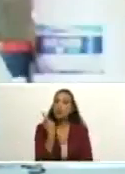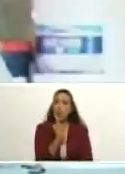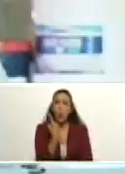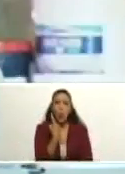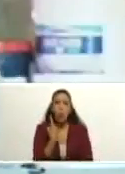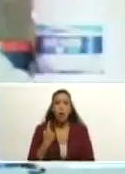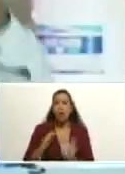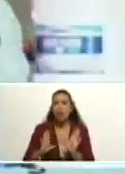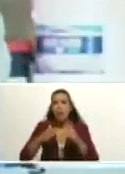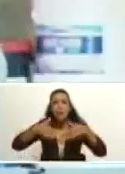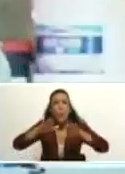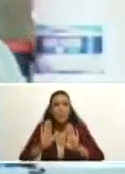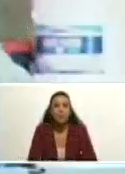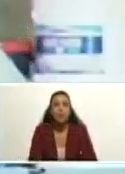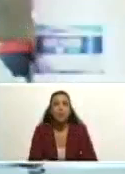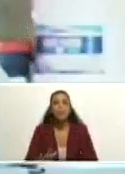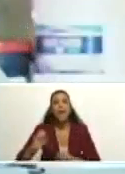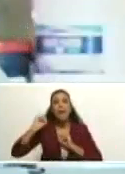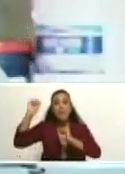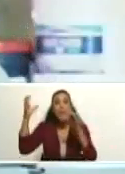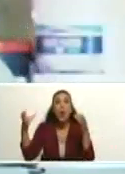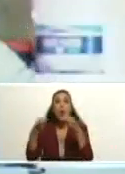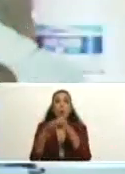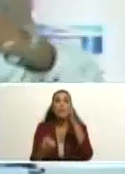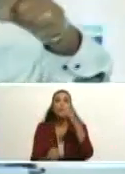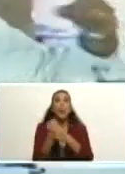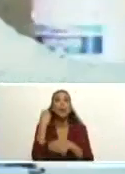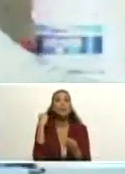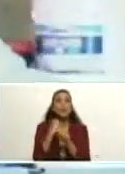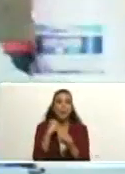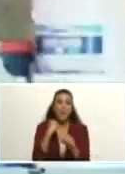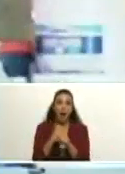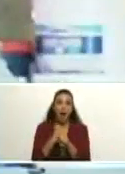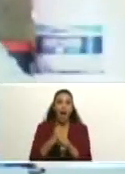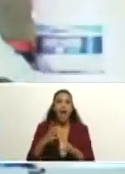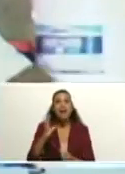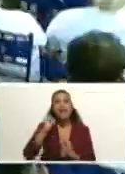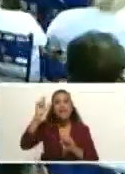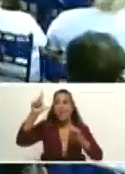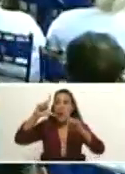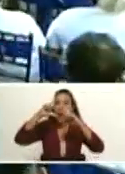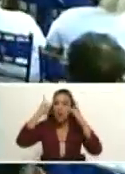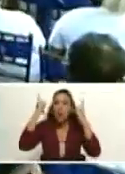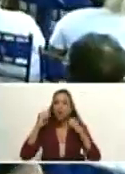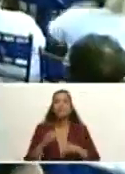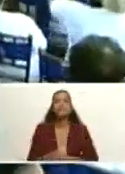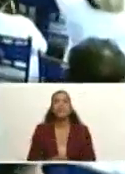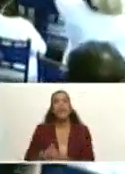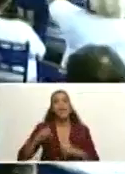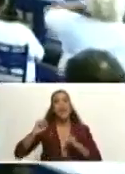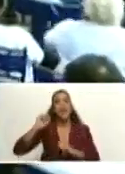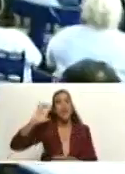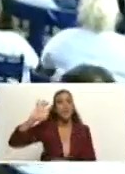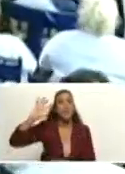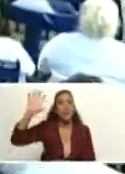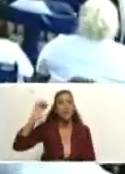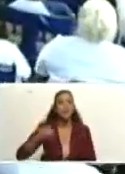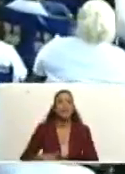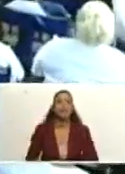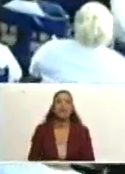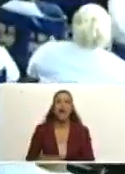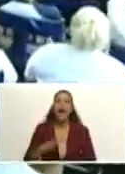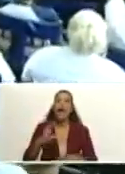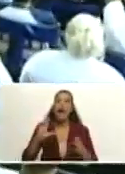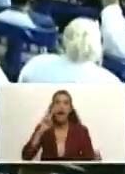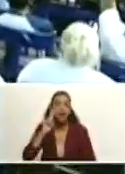la va a detener. ¡Que vivan las bricomiles! ¡Que viva La Guaira! ¡Que viva la patria!